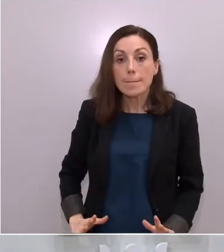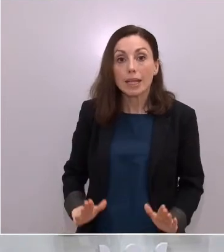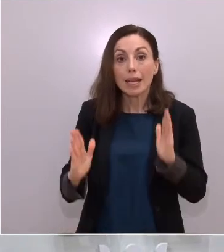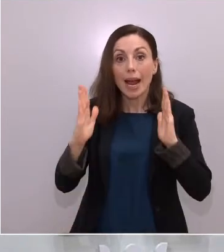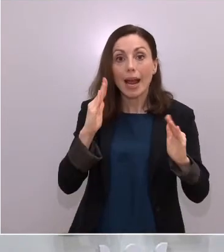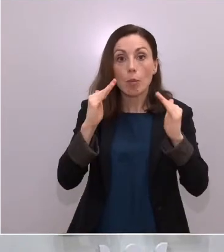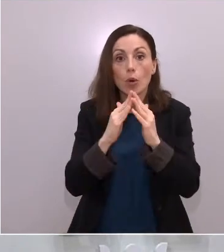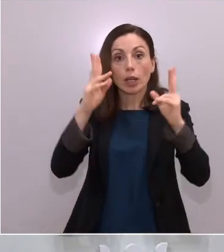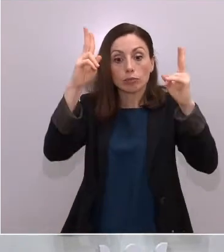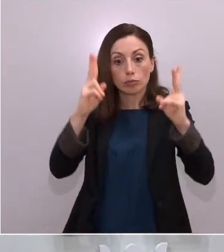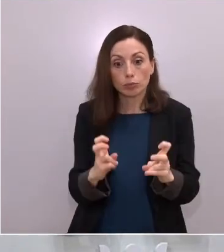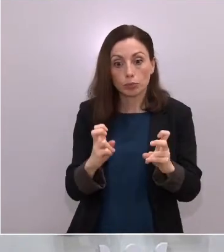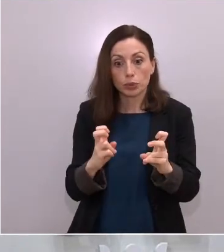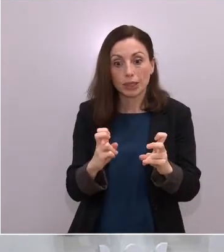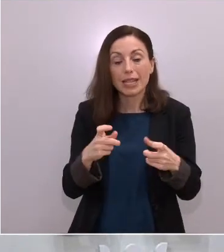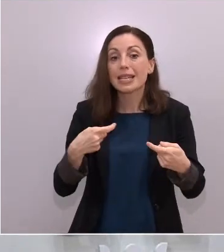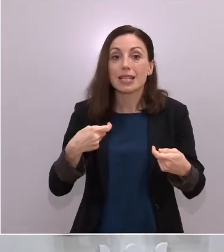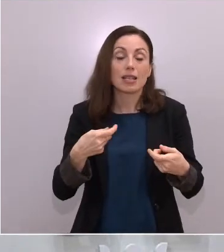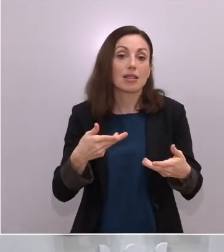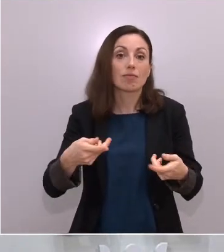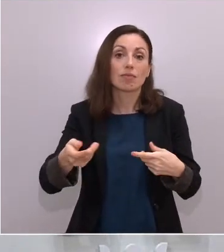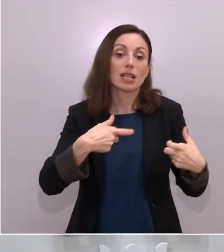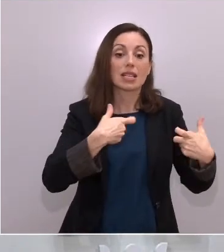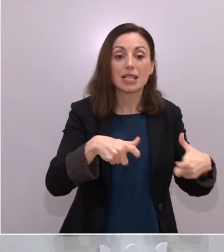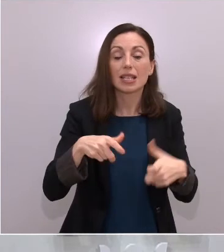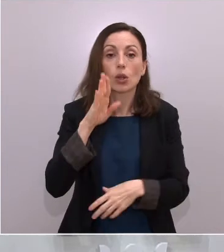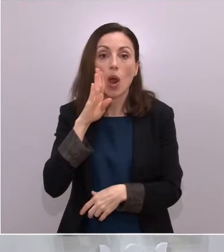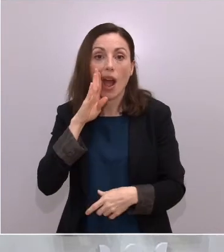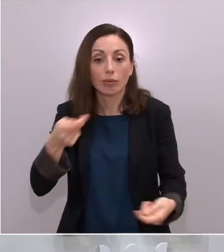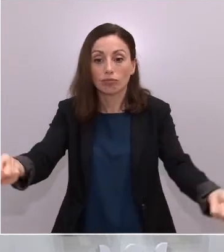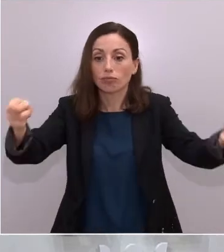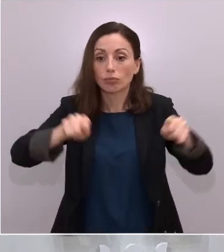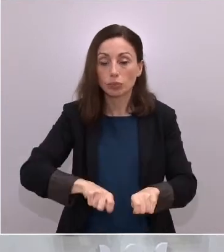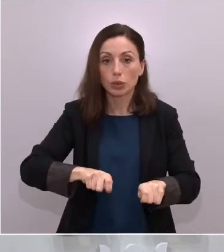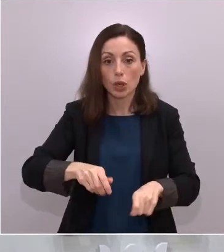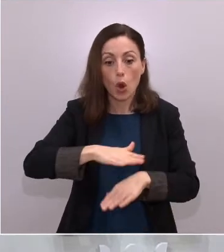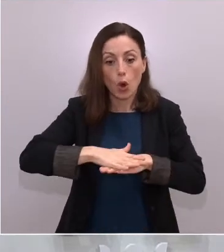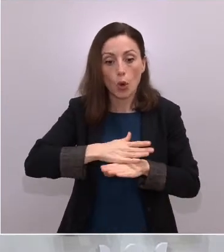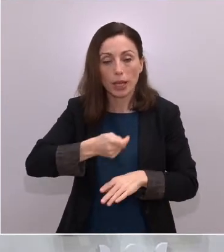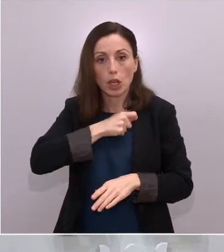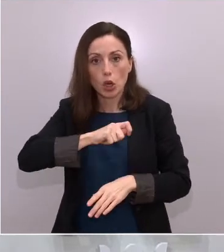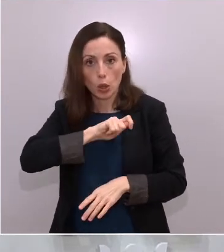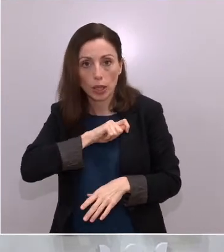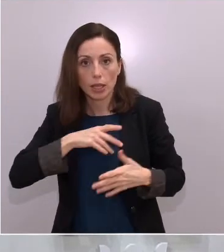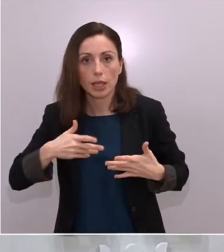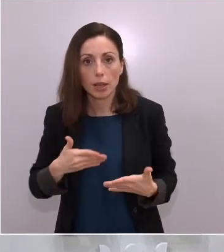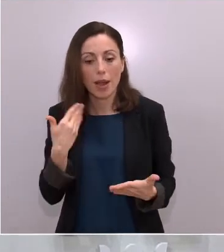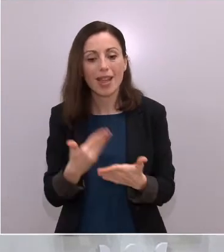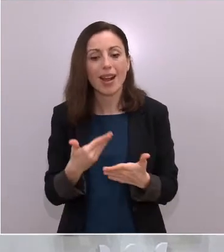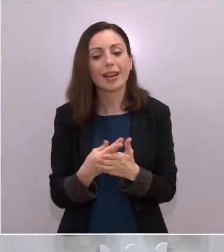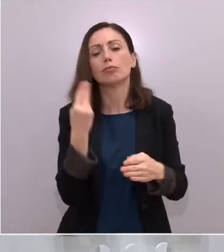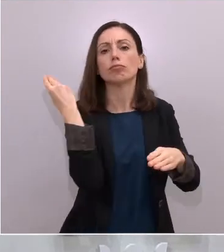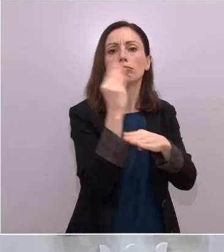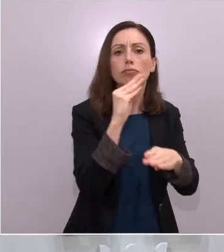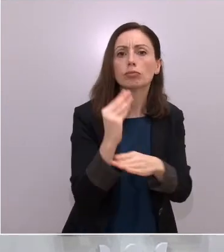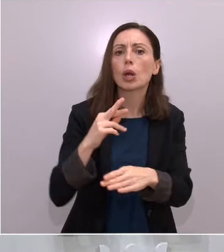confinamiento o el cese de actividad para estos sectores, las administraciones públicas, el Gobierno de España, tiene que garantizar las ayudas y